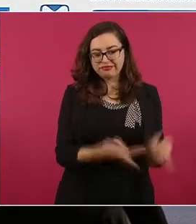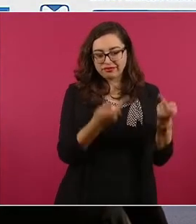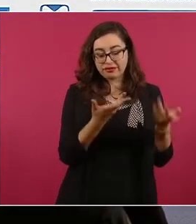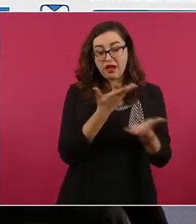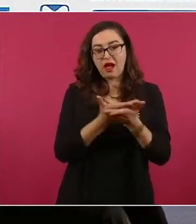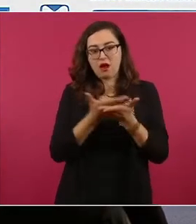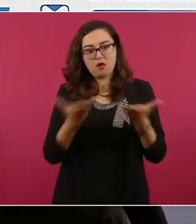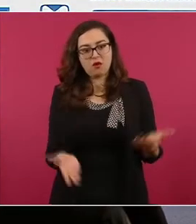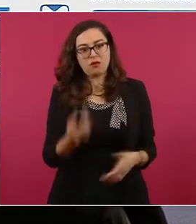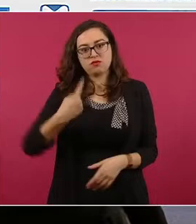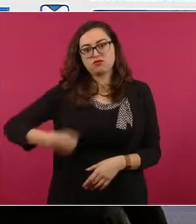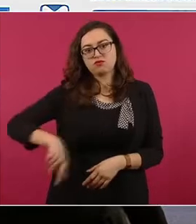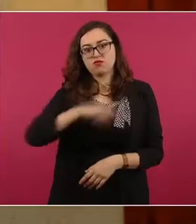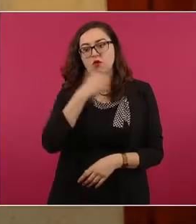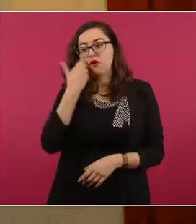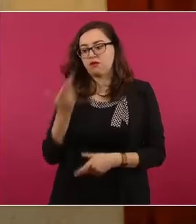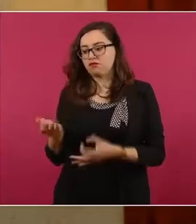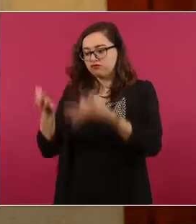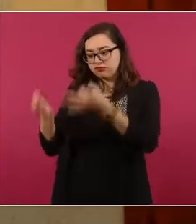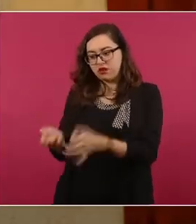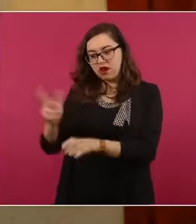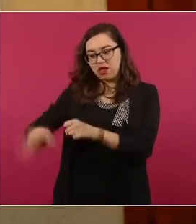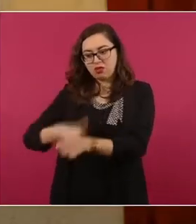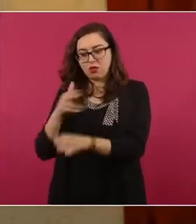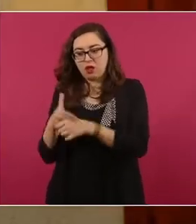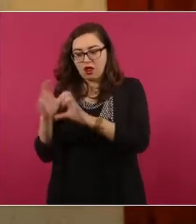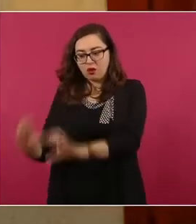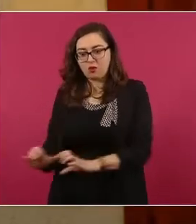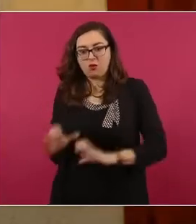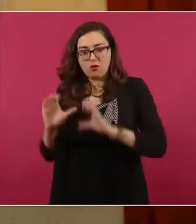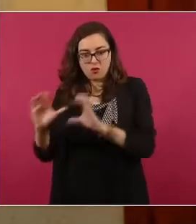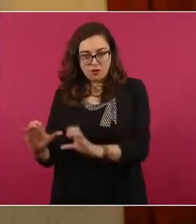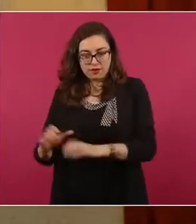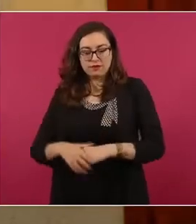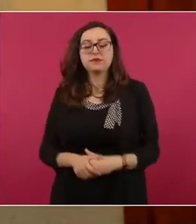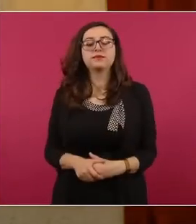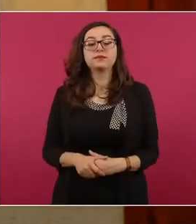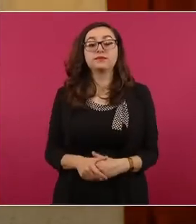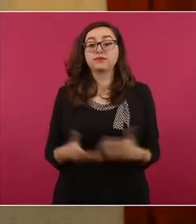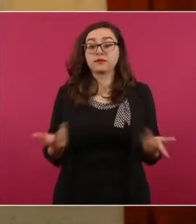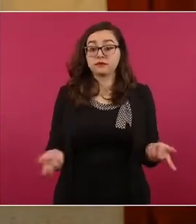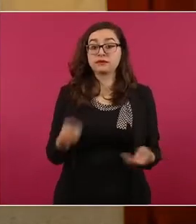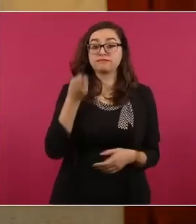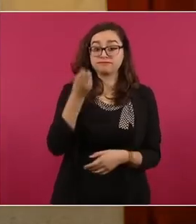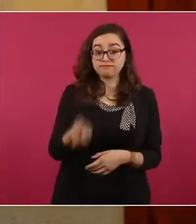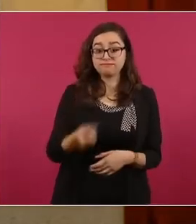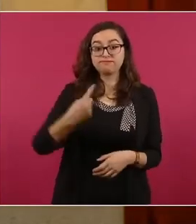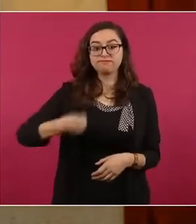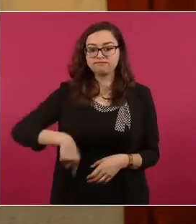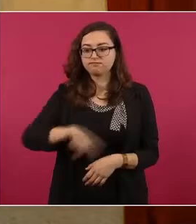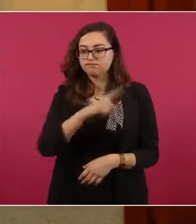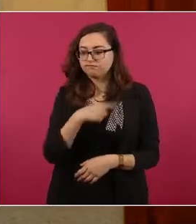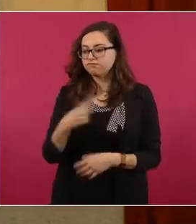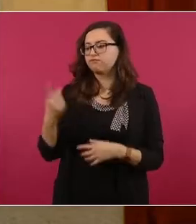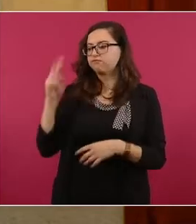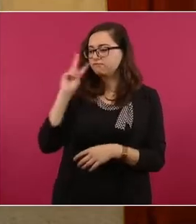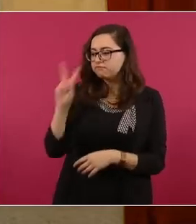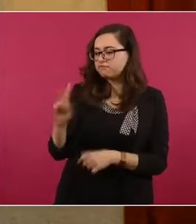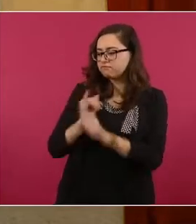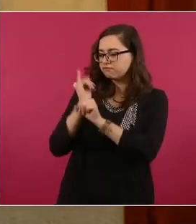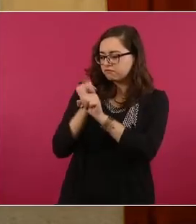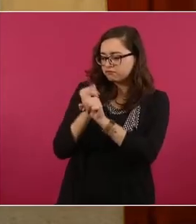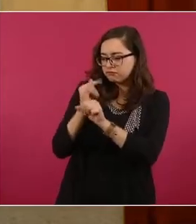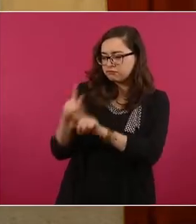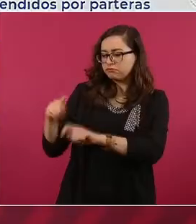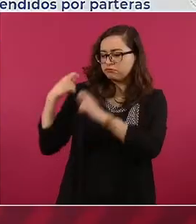trabajado intensamente acompañando este proceso de atención tradicional y de cuidado también